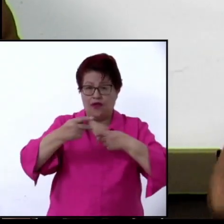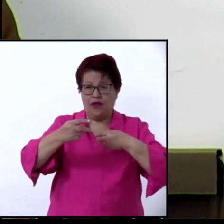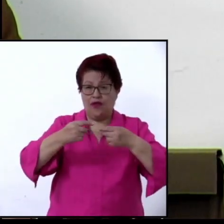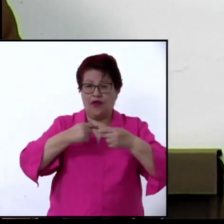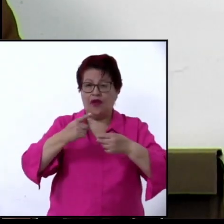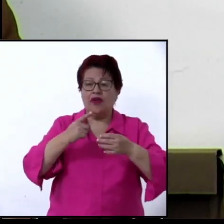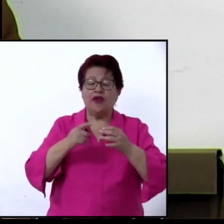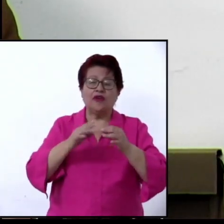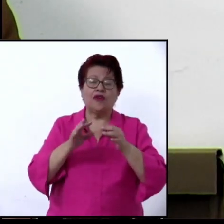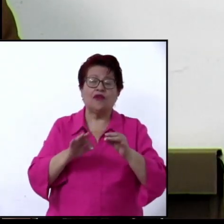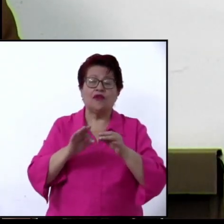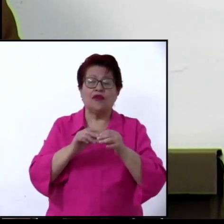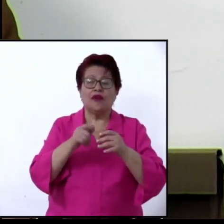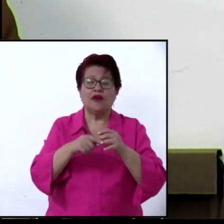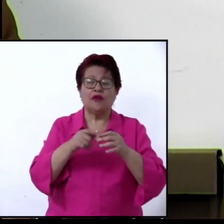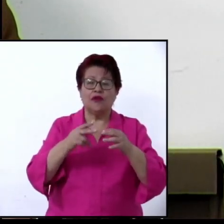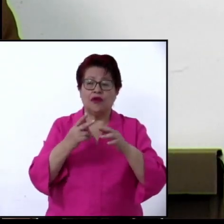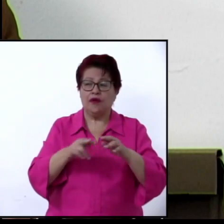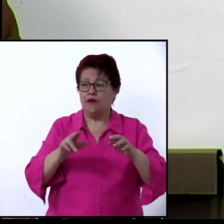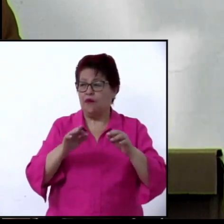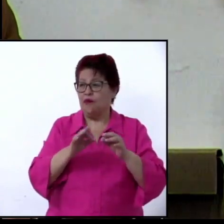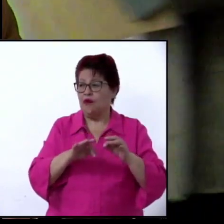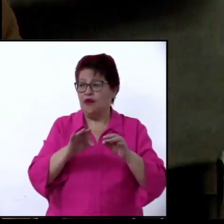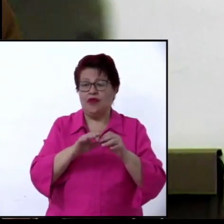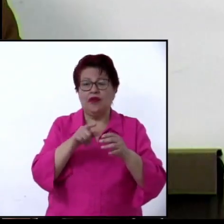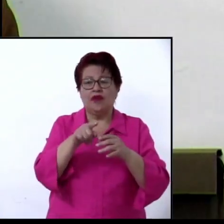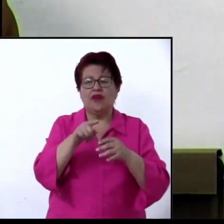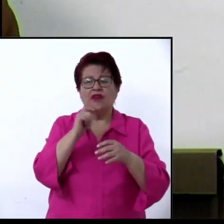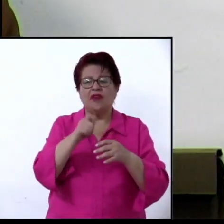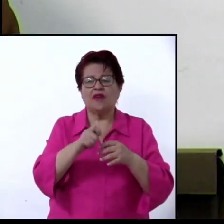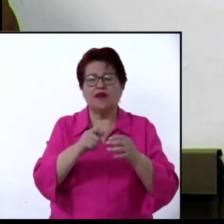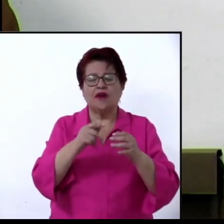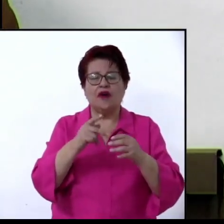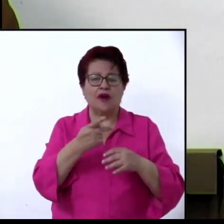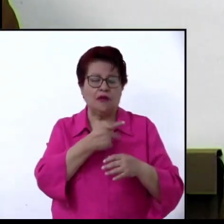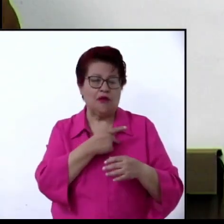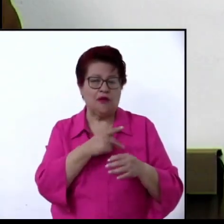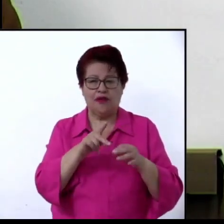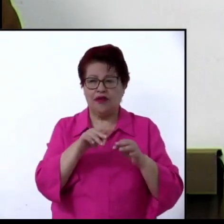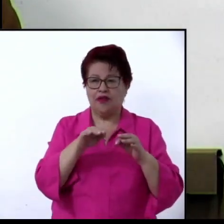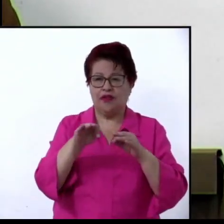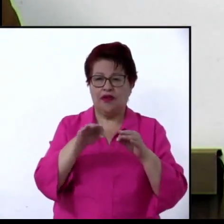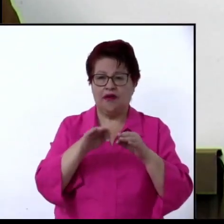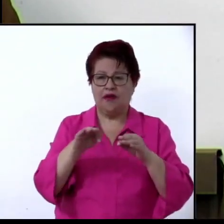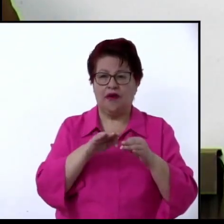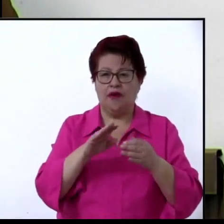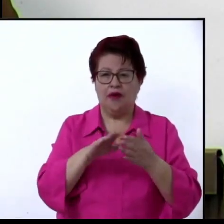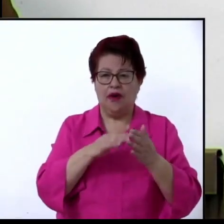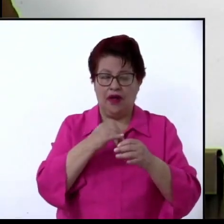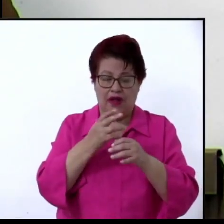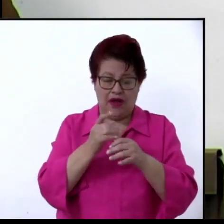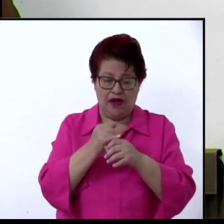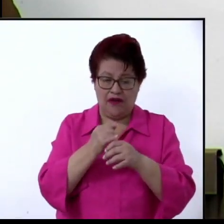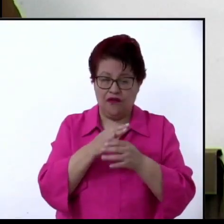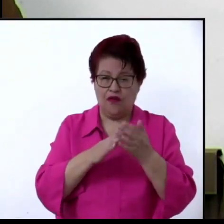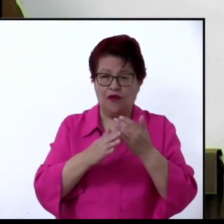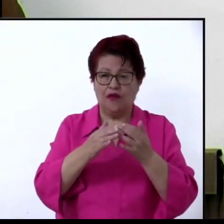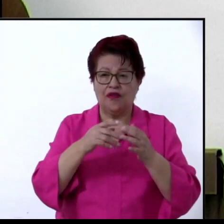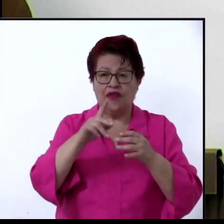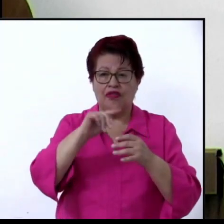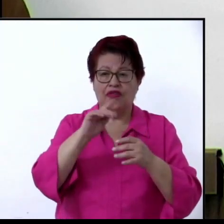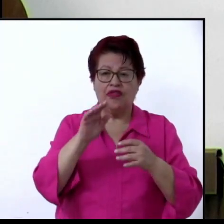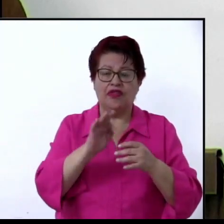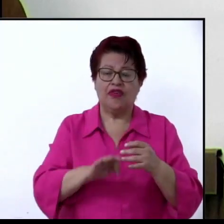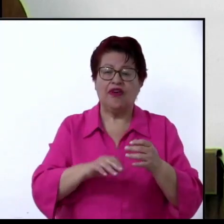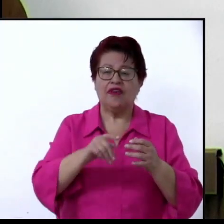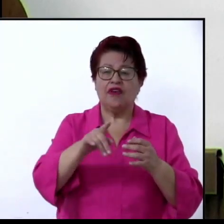muy relevante, que tiene que ver con la pobreza laboral. Y en los datos relacionados con la tasa de